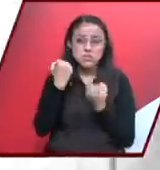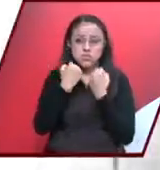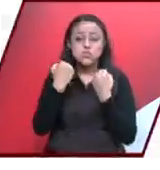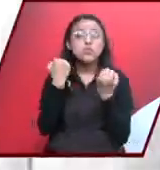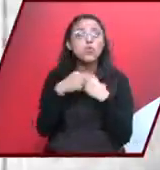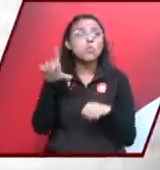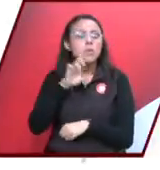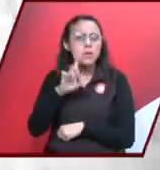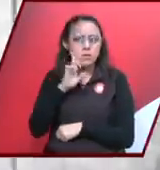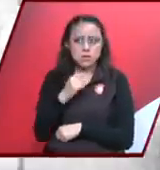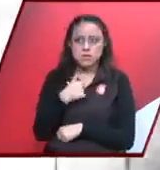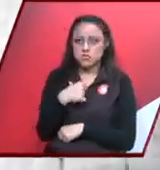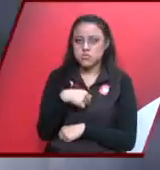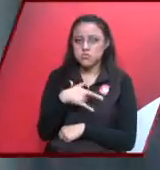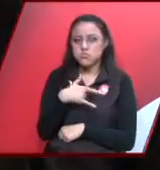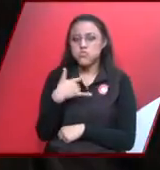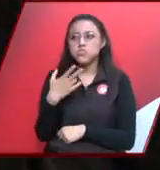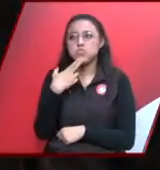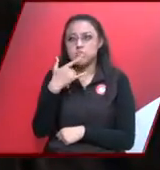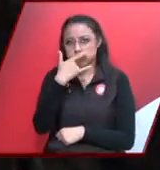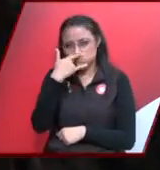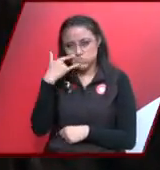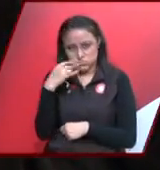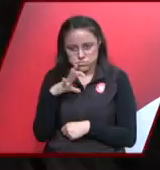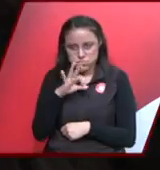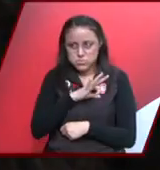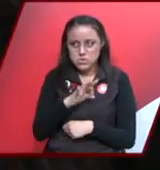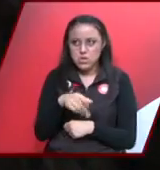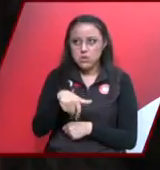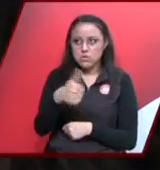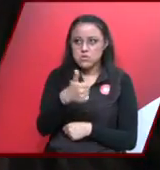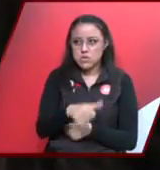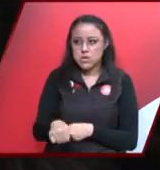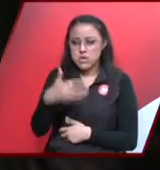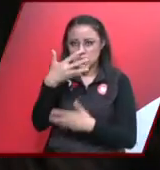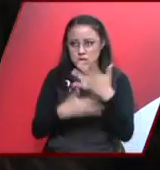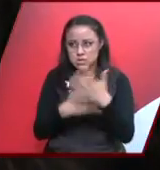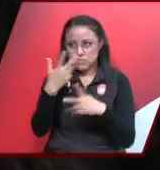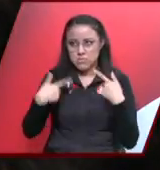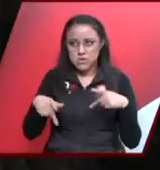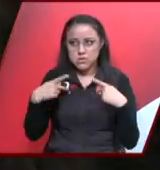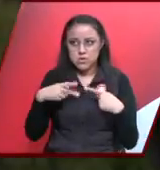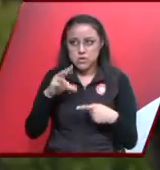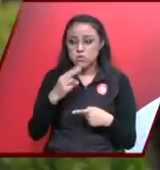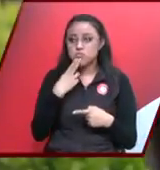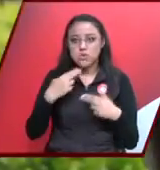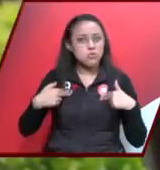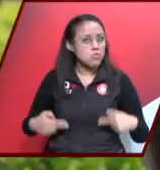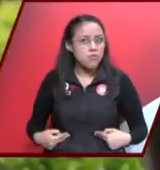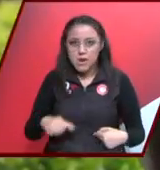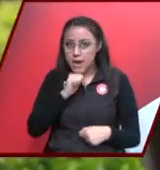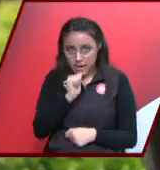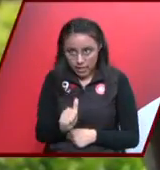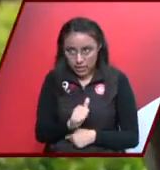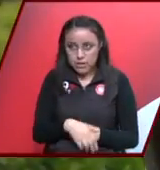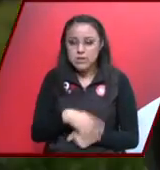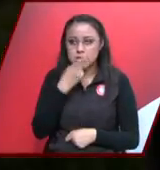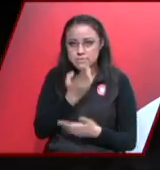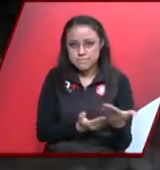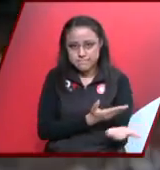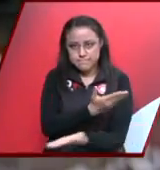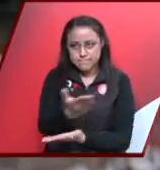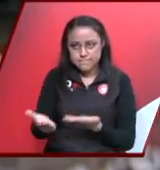pues estábamos en ropa interior. Entraron como de 11 a 15 sujetos, nadie venía con uniformes. Comparte su